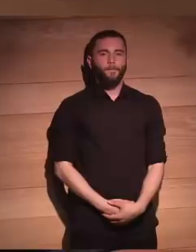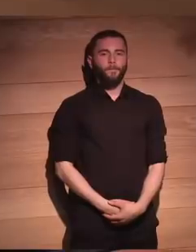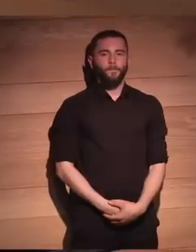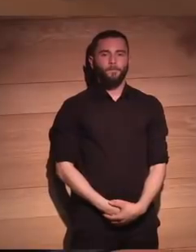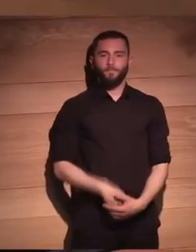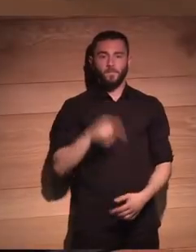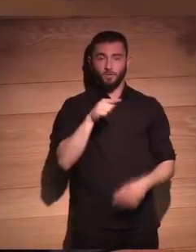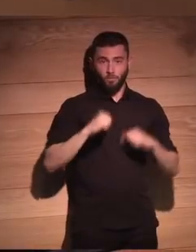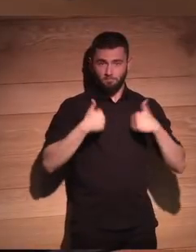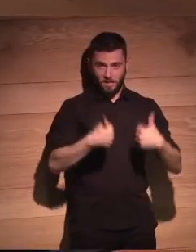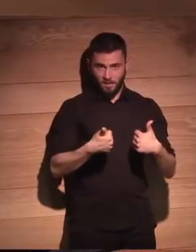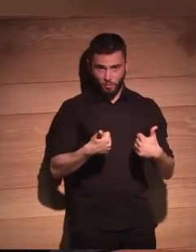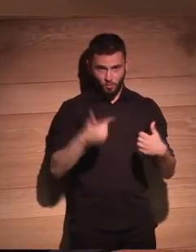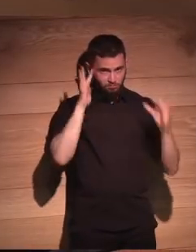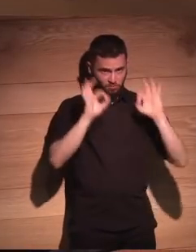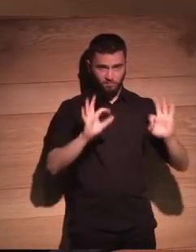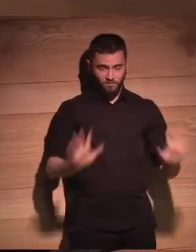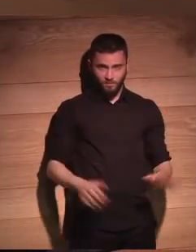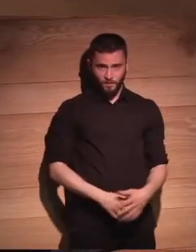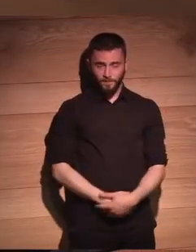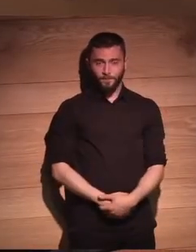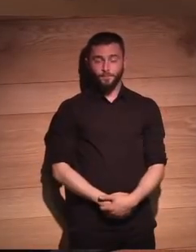solo es el principio, evidentemente.